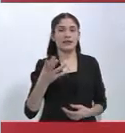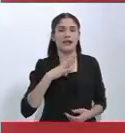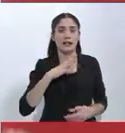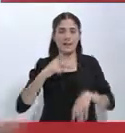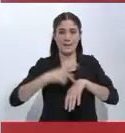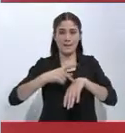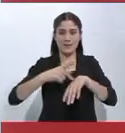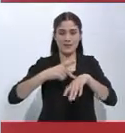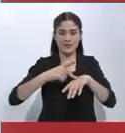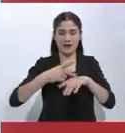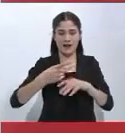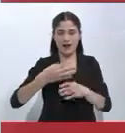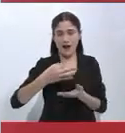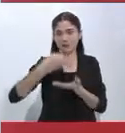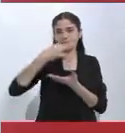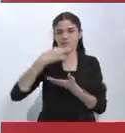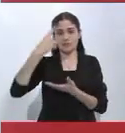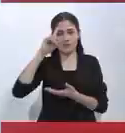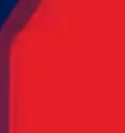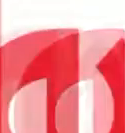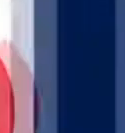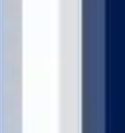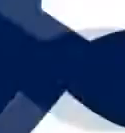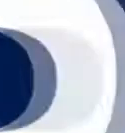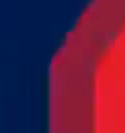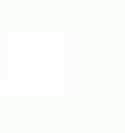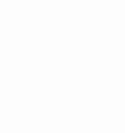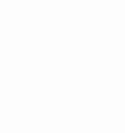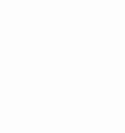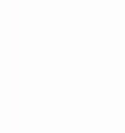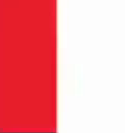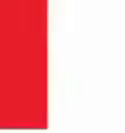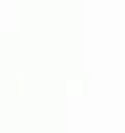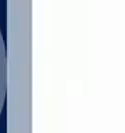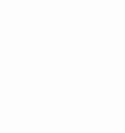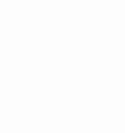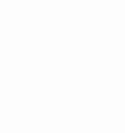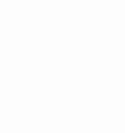calles y puedan llegar a las manos de nuestros jóvenes.